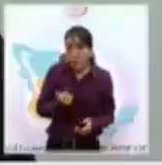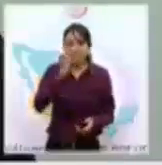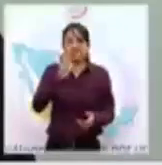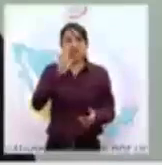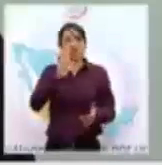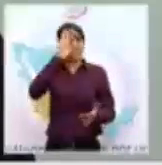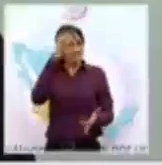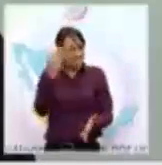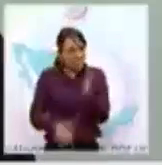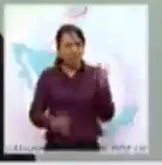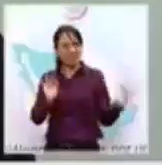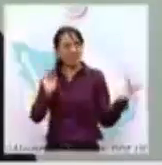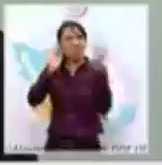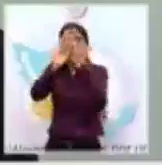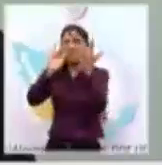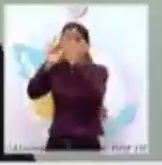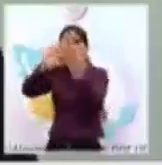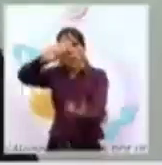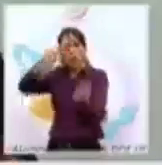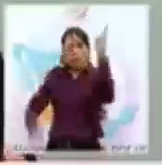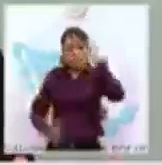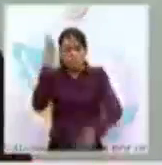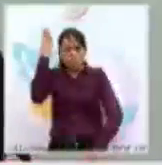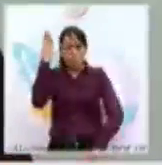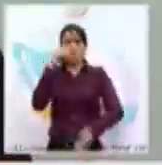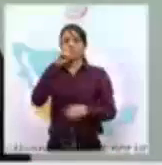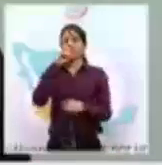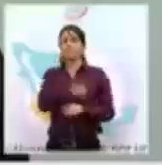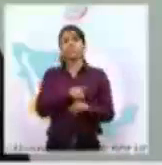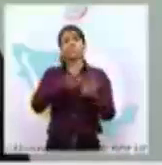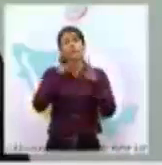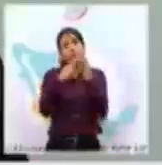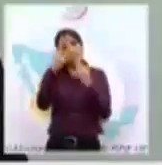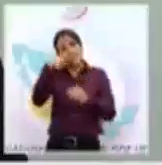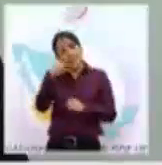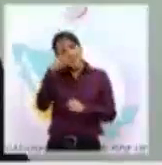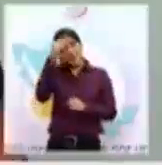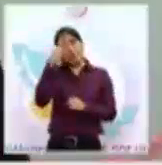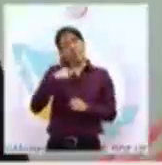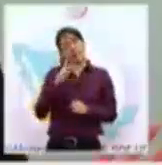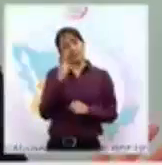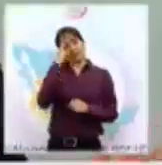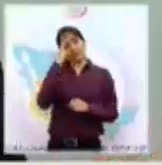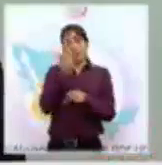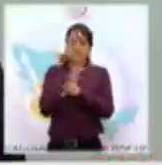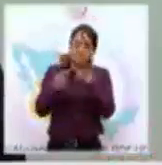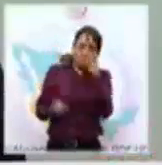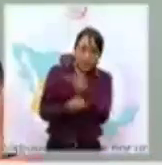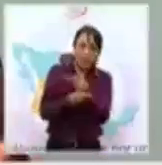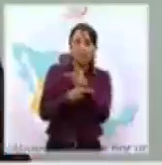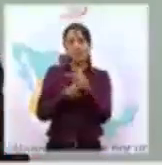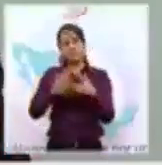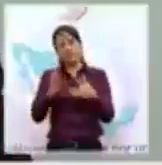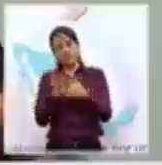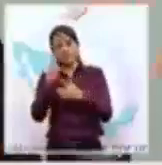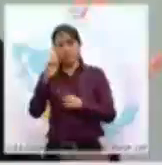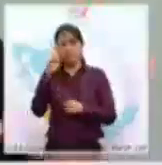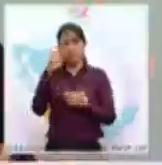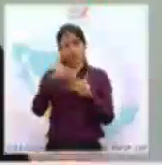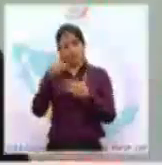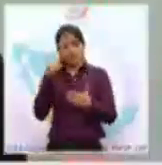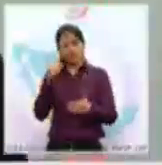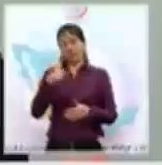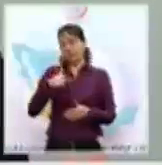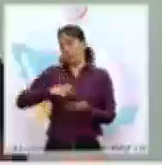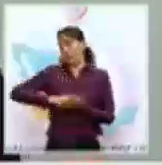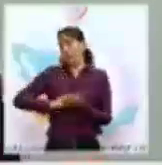y aprender. Bastante radical. Por ejemplo, yo la prepa media superior probablemente la repensaría de pies a